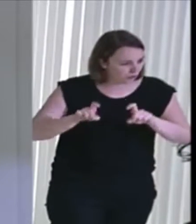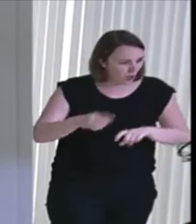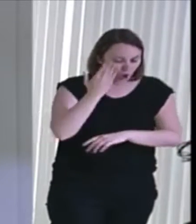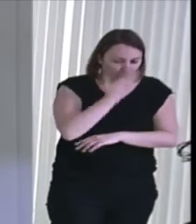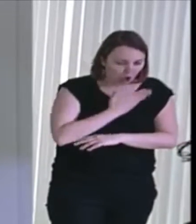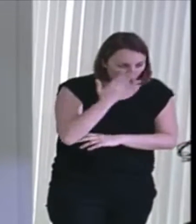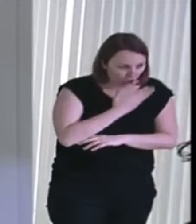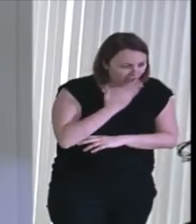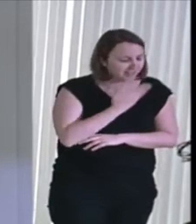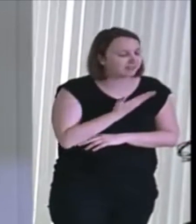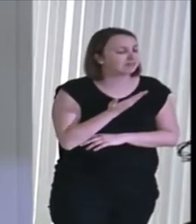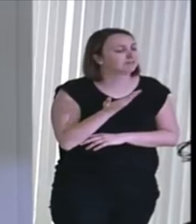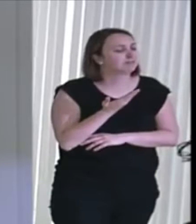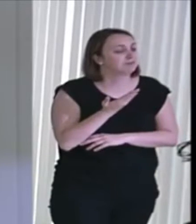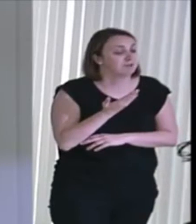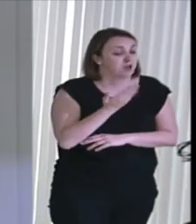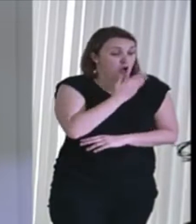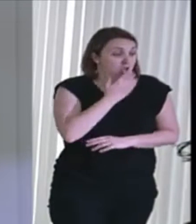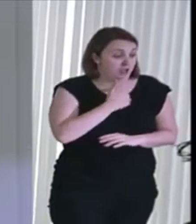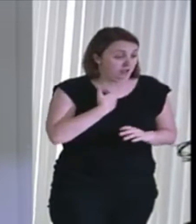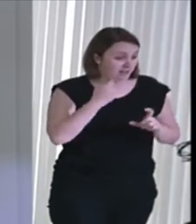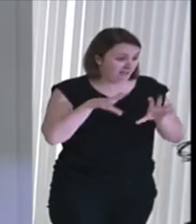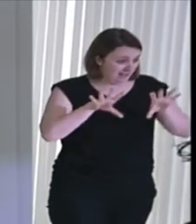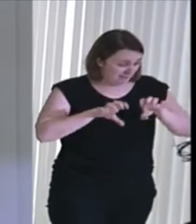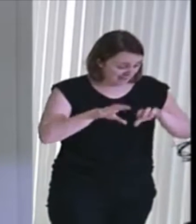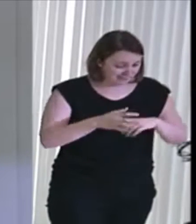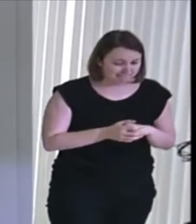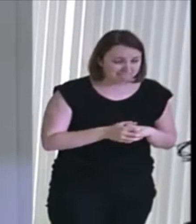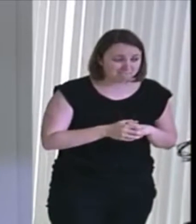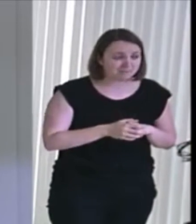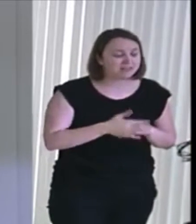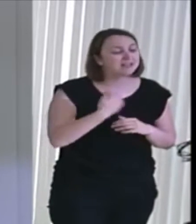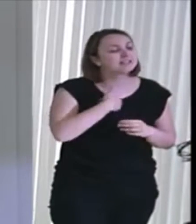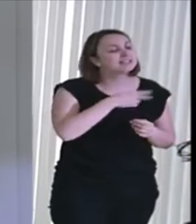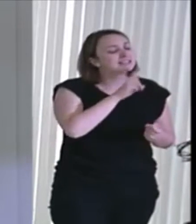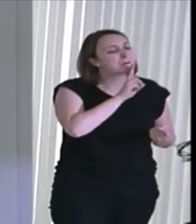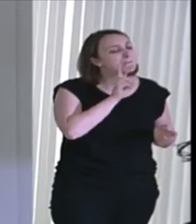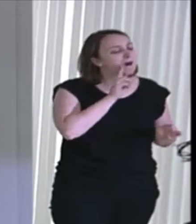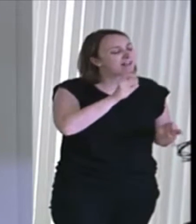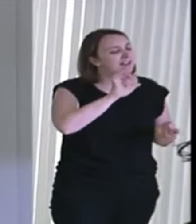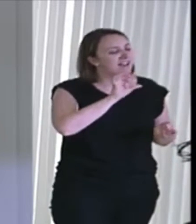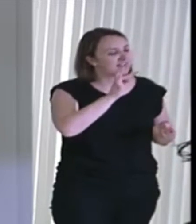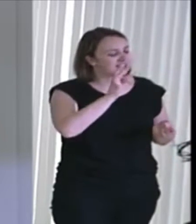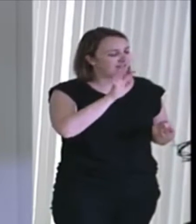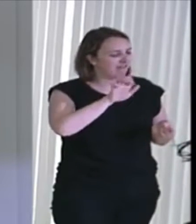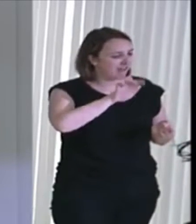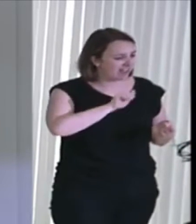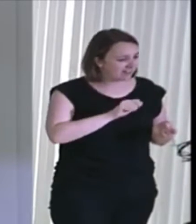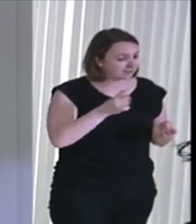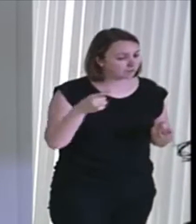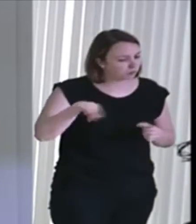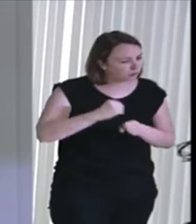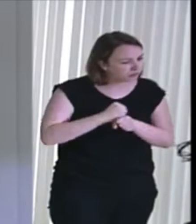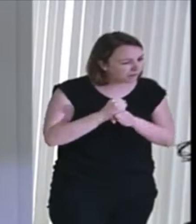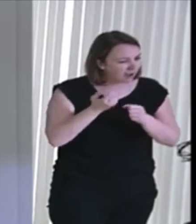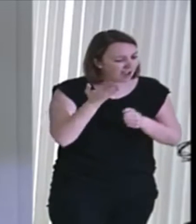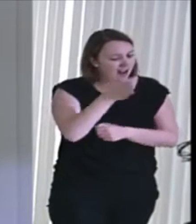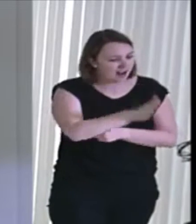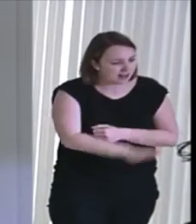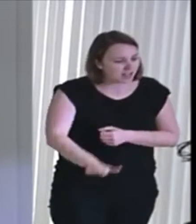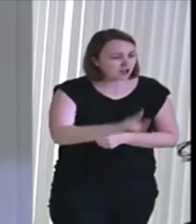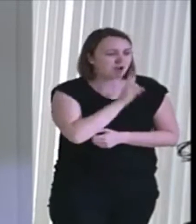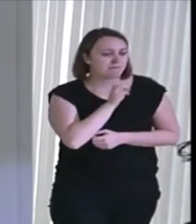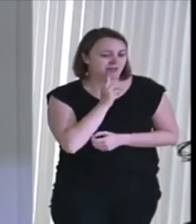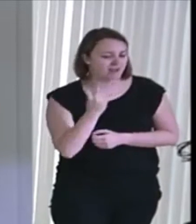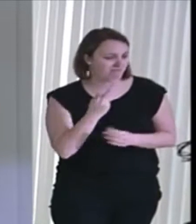colegios, donde lo tenemos que aprender, ¿no? Desde Madresfera estáis trabajando con los niños y con las madres,